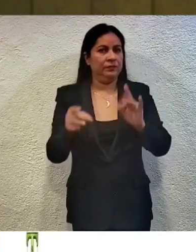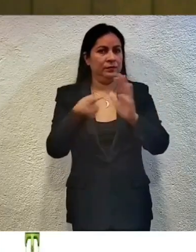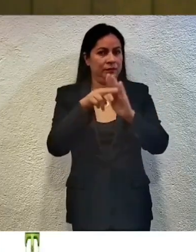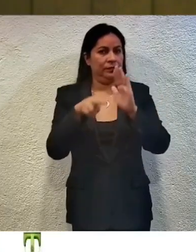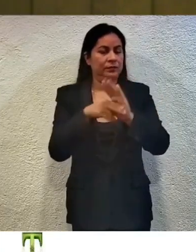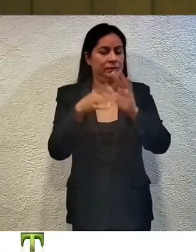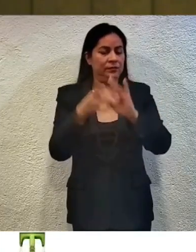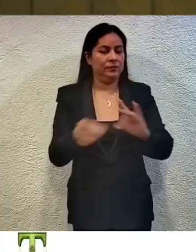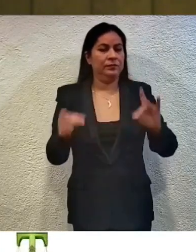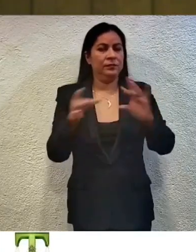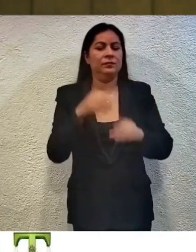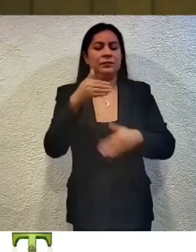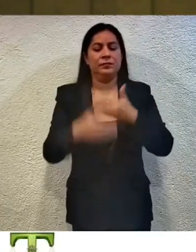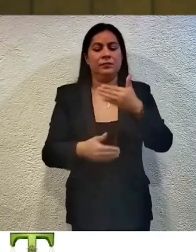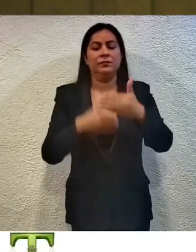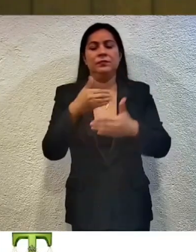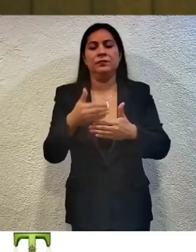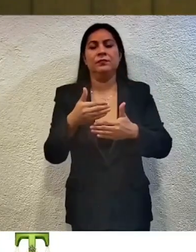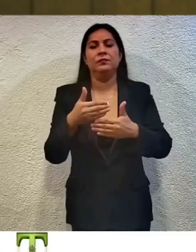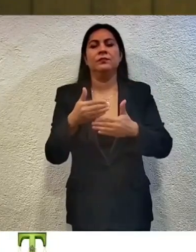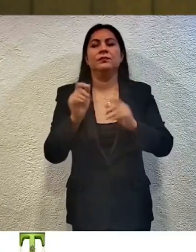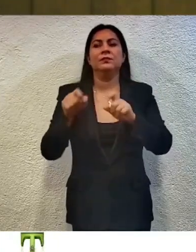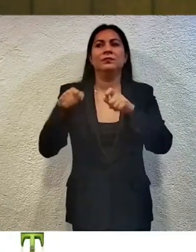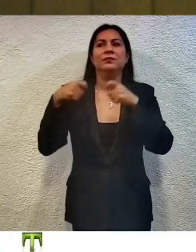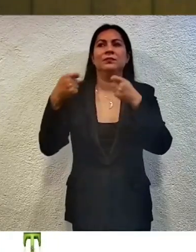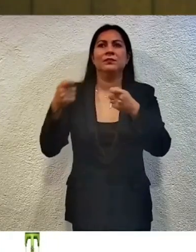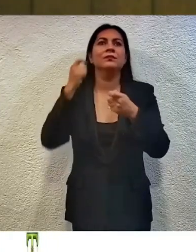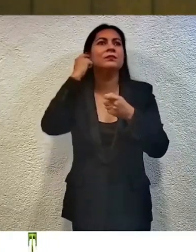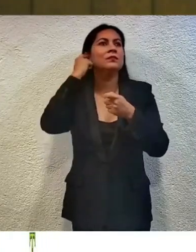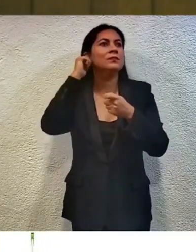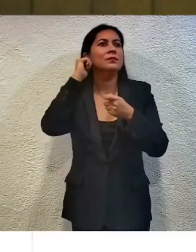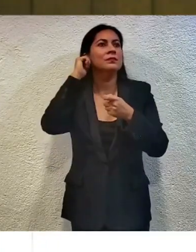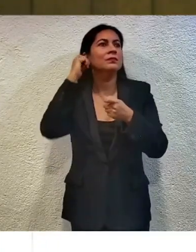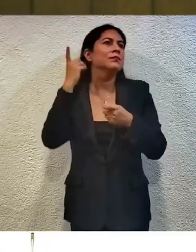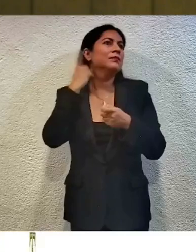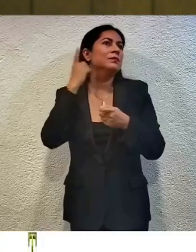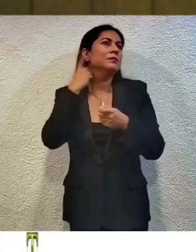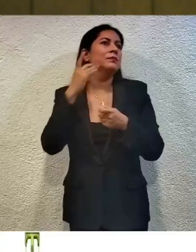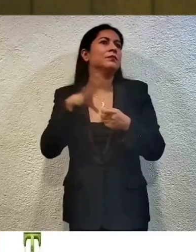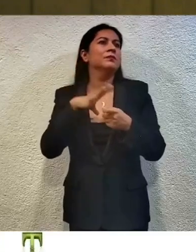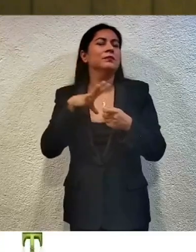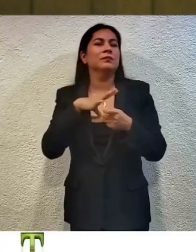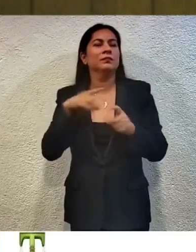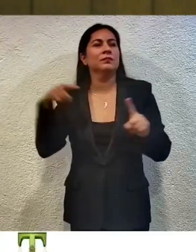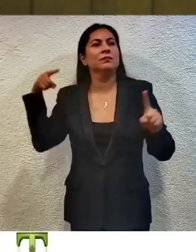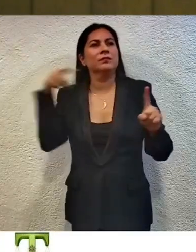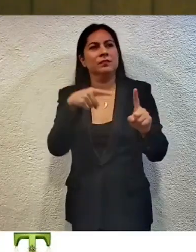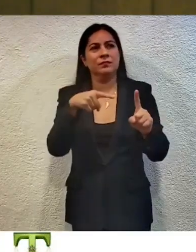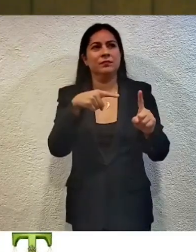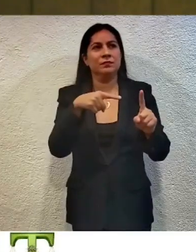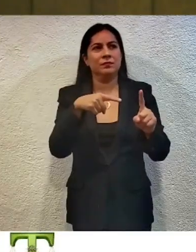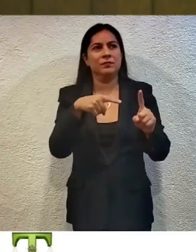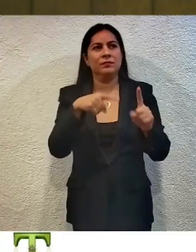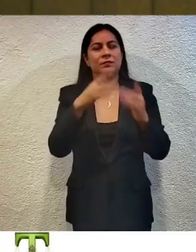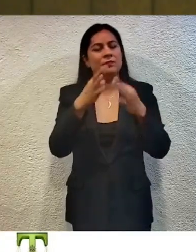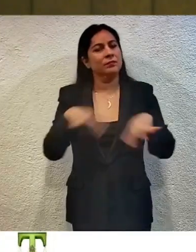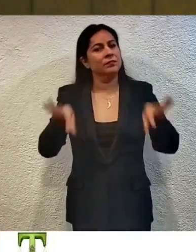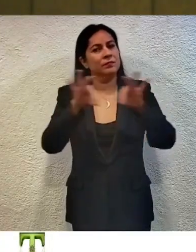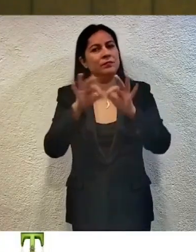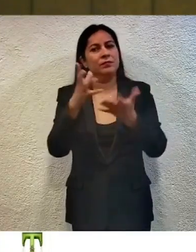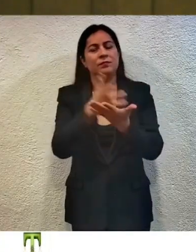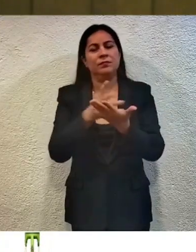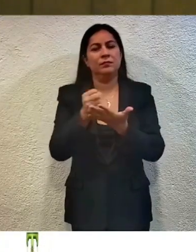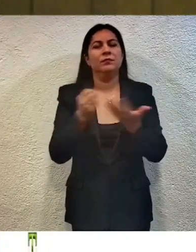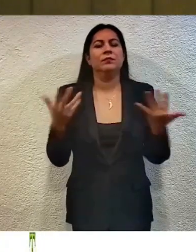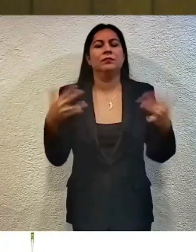descrita, el procedimiento de asignación de diputaciones tiene como finalidad primordial garantizar